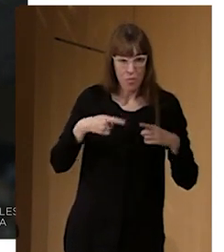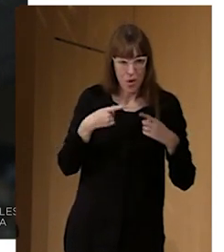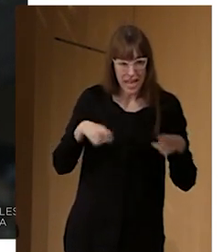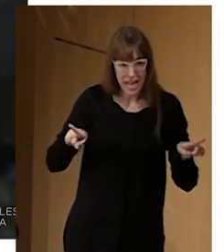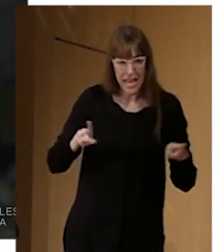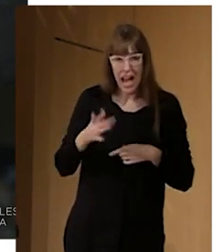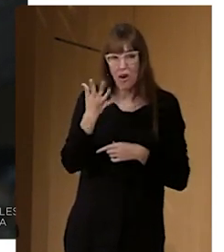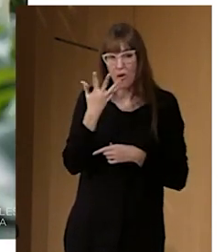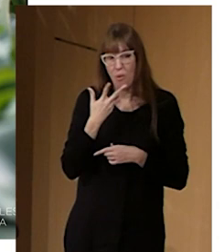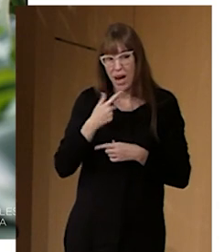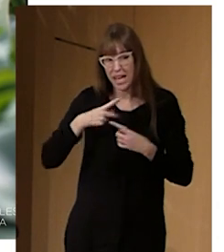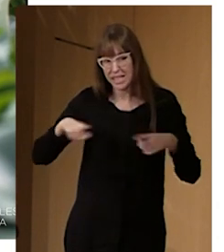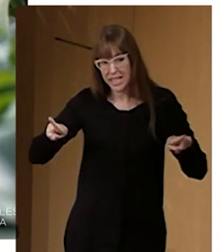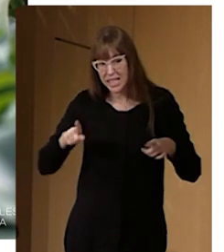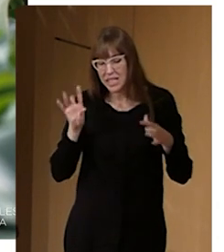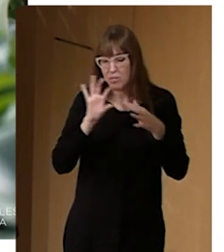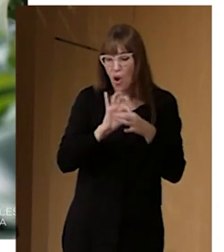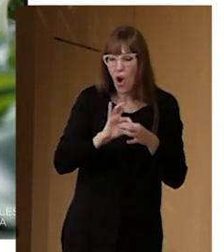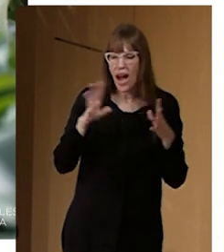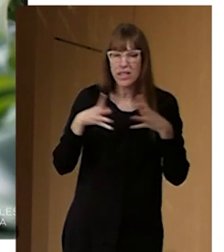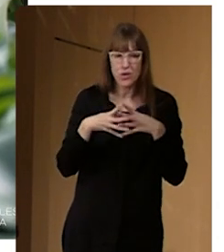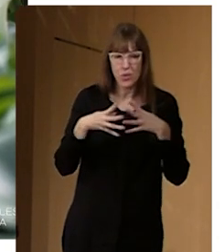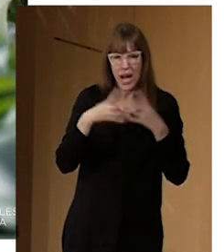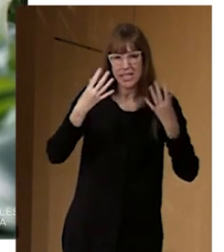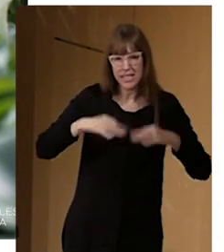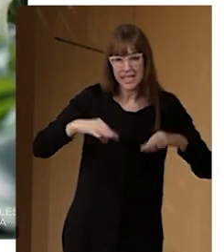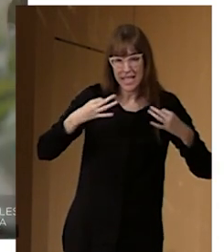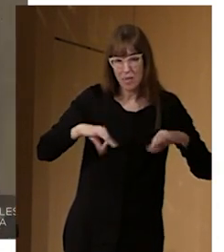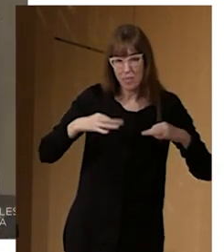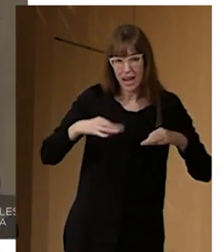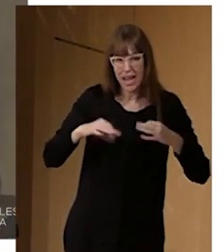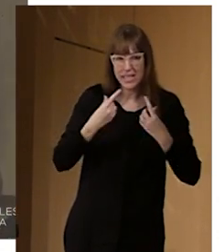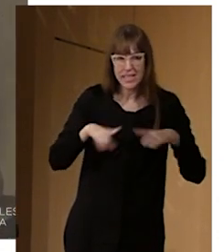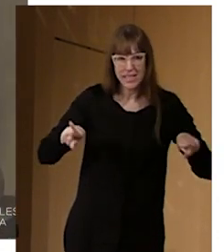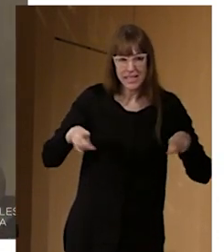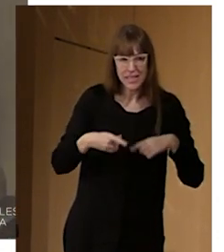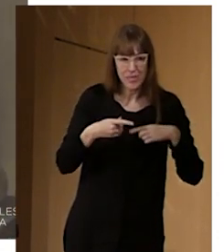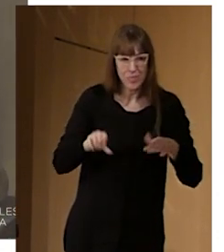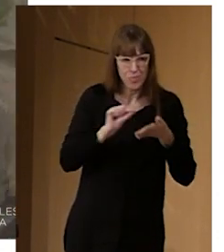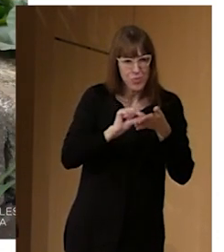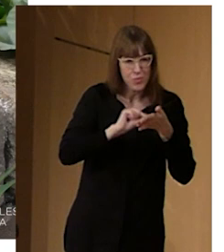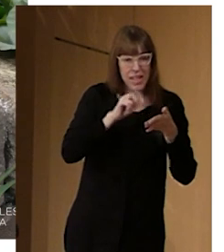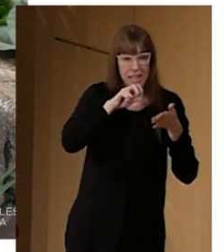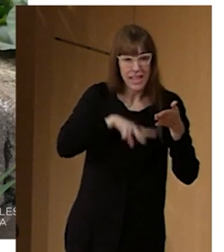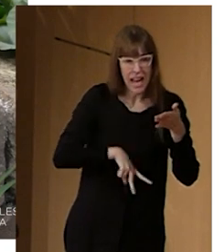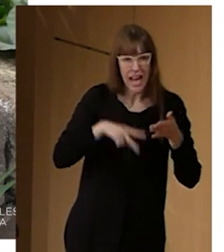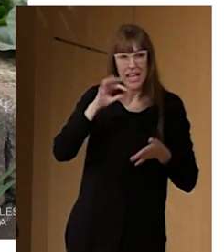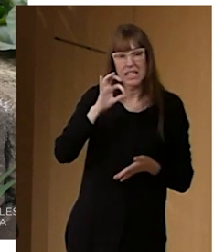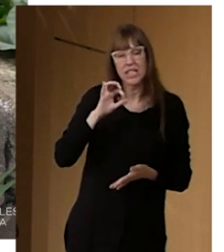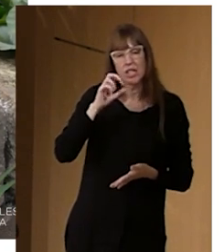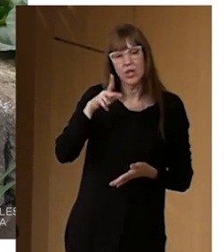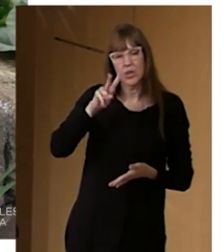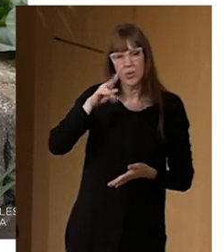unos balses breves de estructuras simples que compuso como homenaje a Fran schubert en 1909